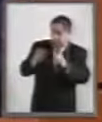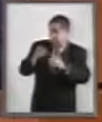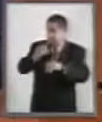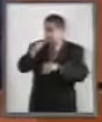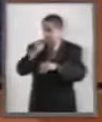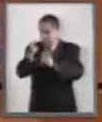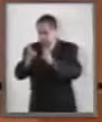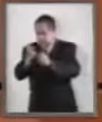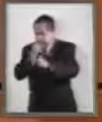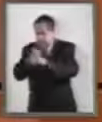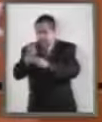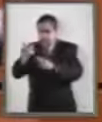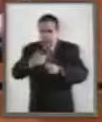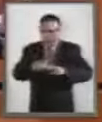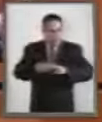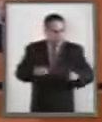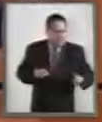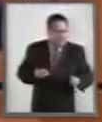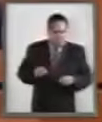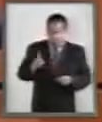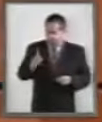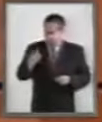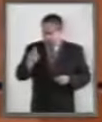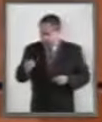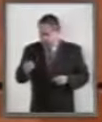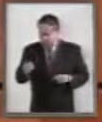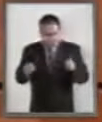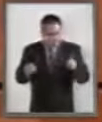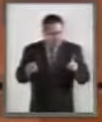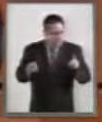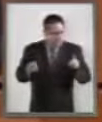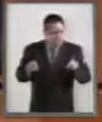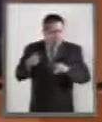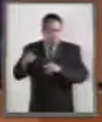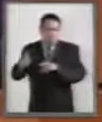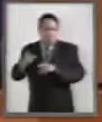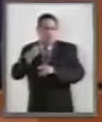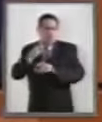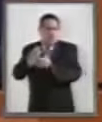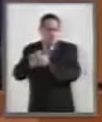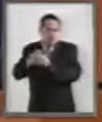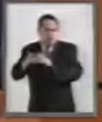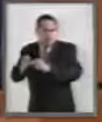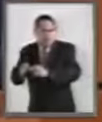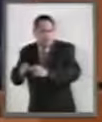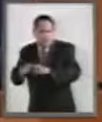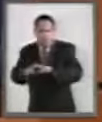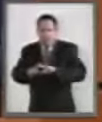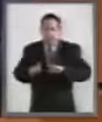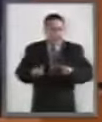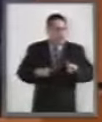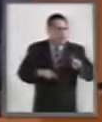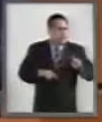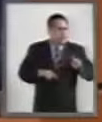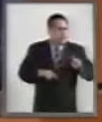secretario, ¿cuál es la diferencia del PAN en su política económica a la diferencia del